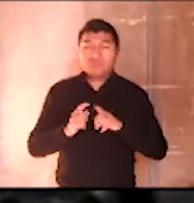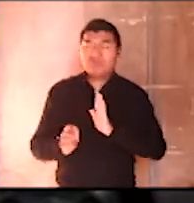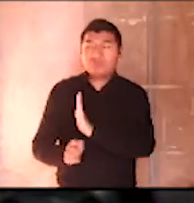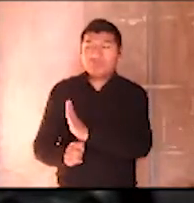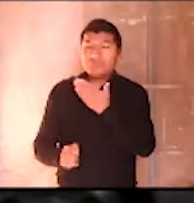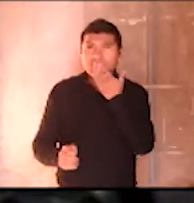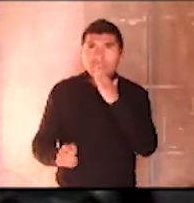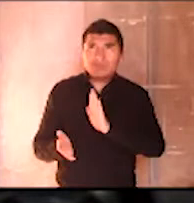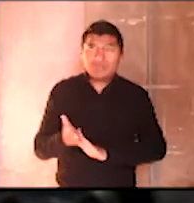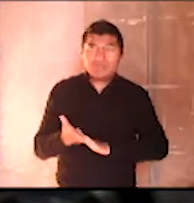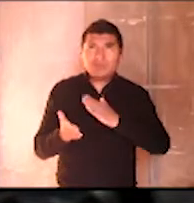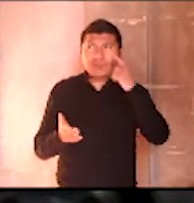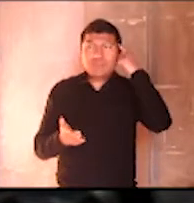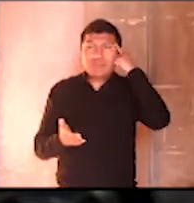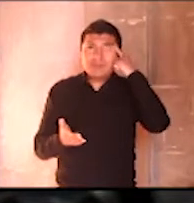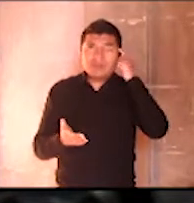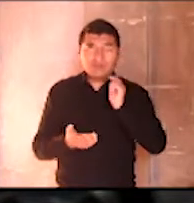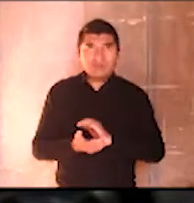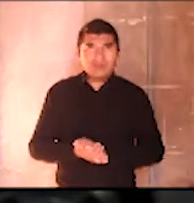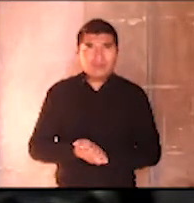malas intenciones.